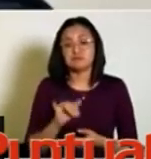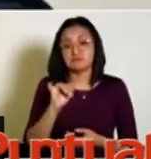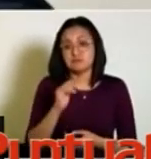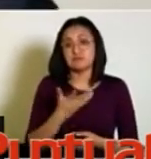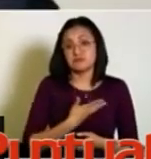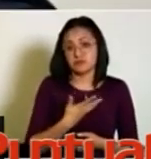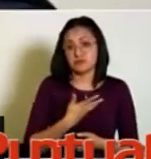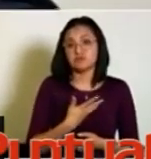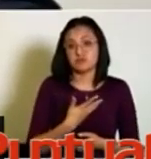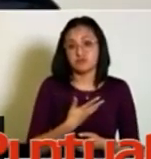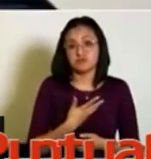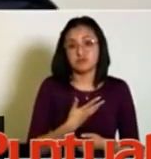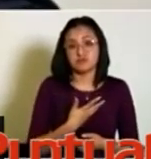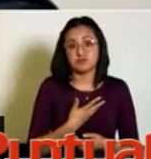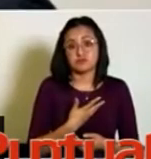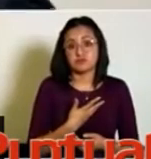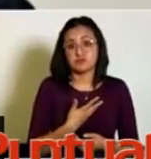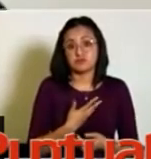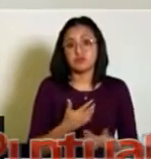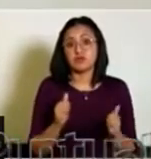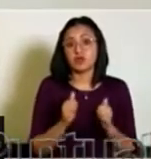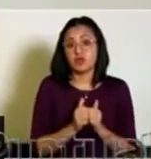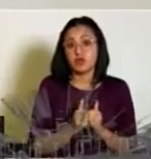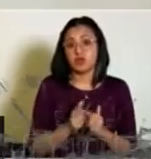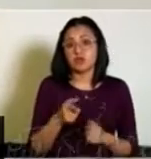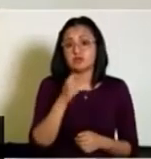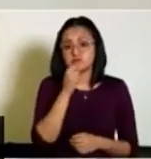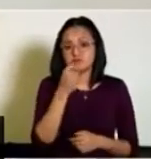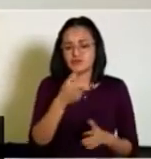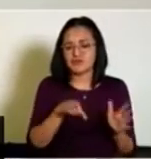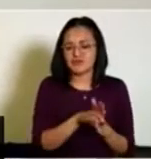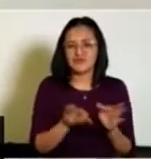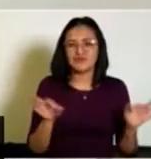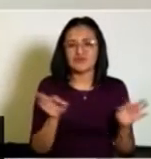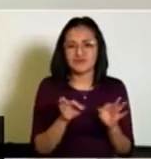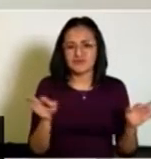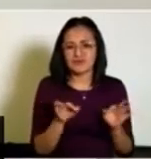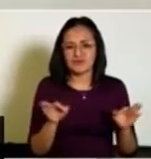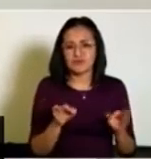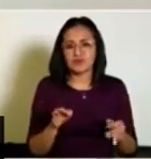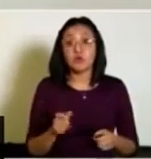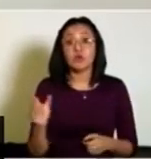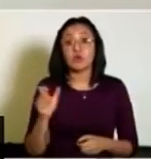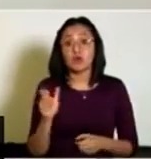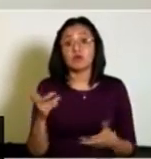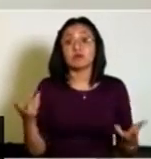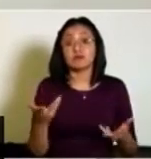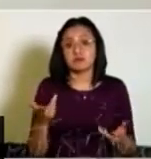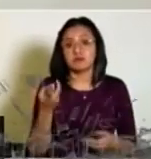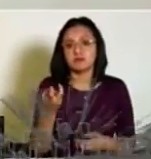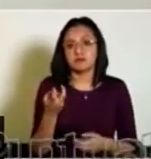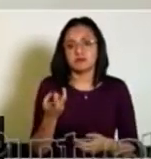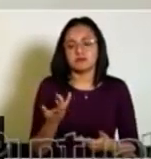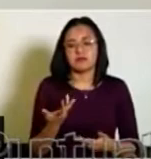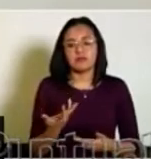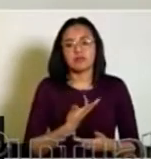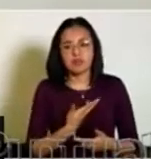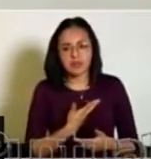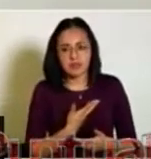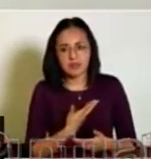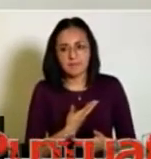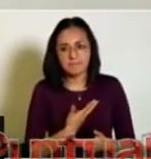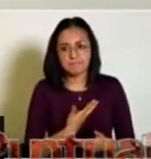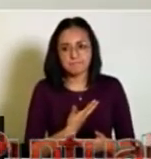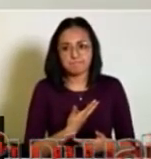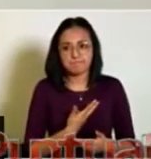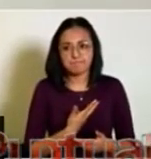contamos también, gobernador, con la red fría. Cuando utilizamos la red fría podemos mantener